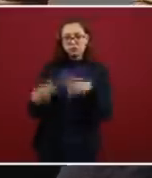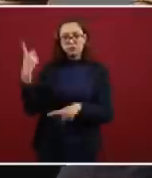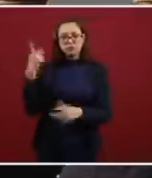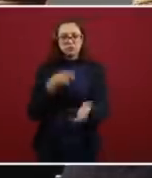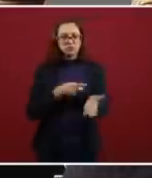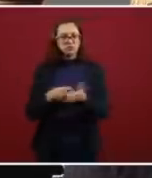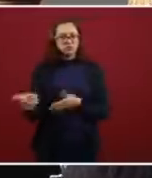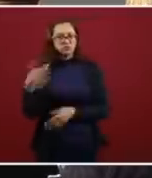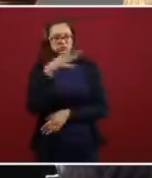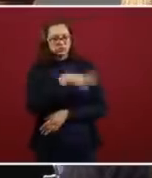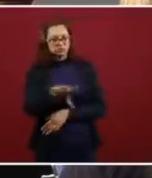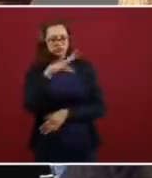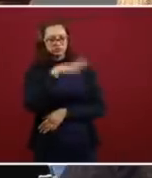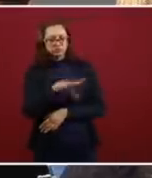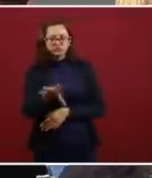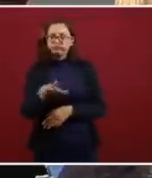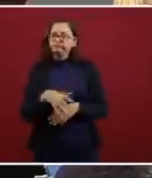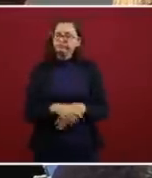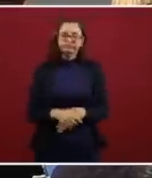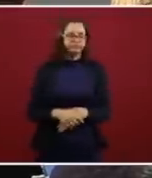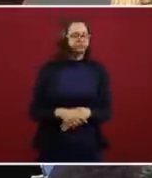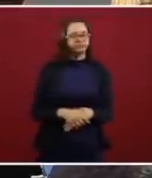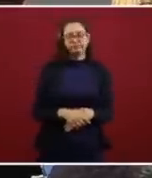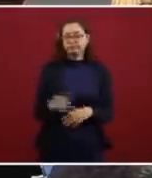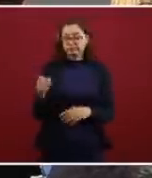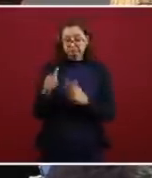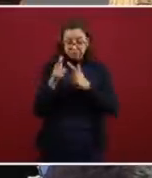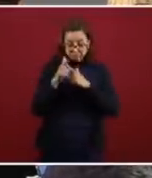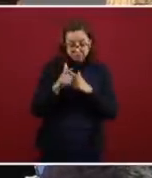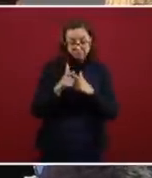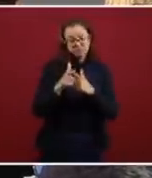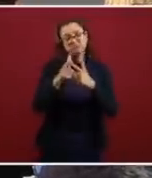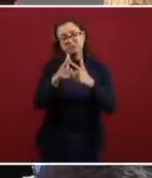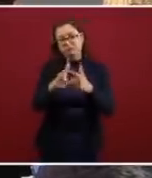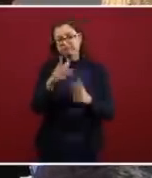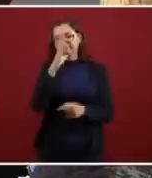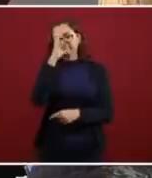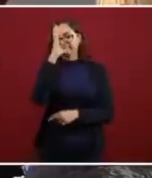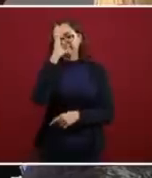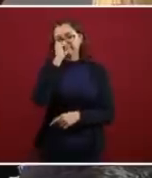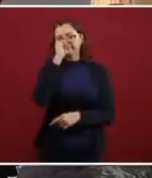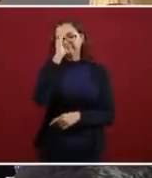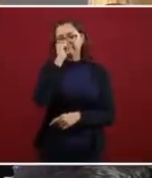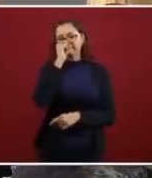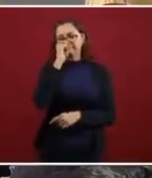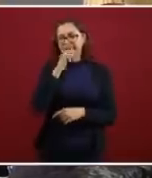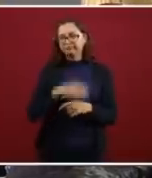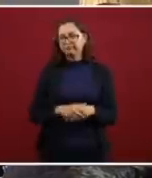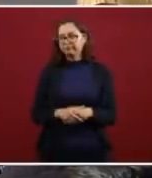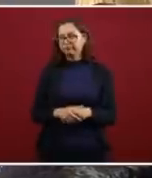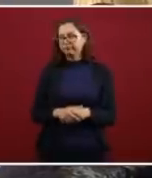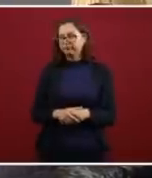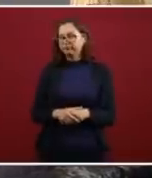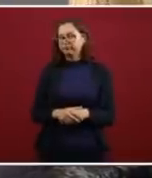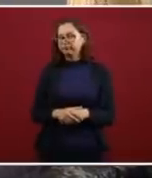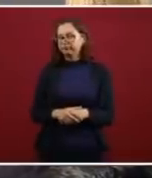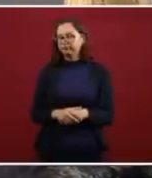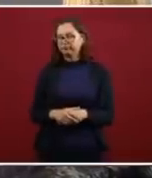derechos a trabajadores, ya no va a poder permanecer. No quiero